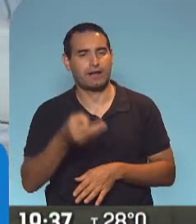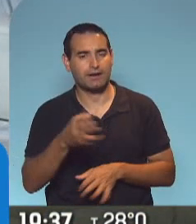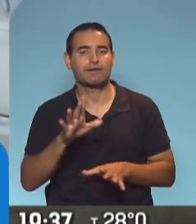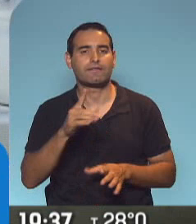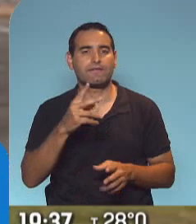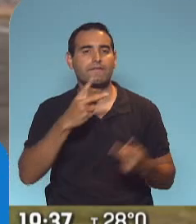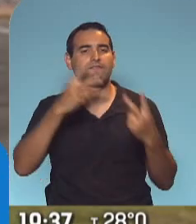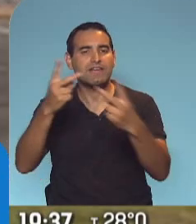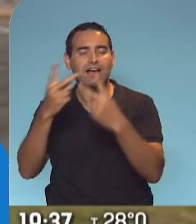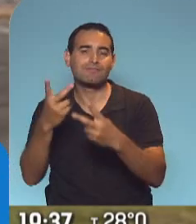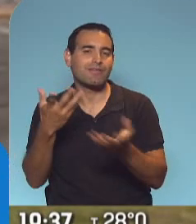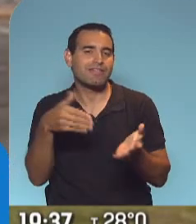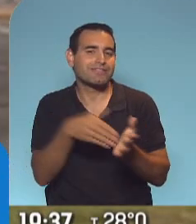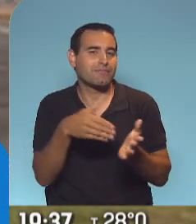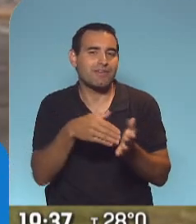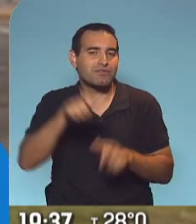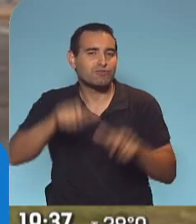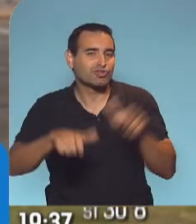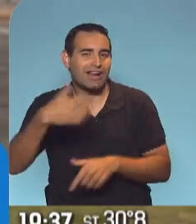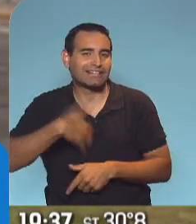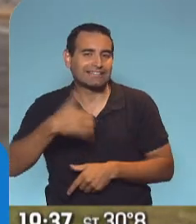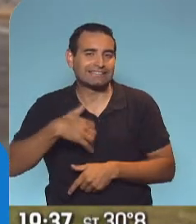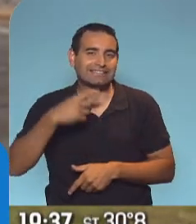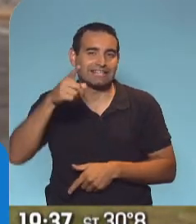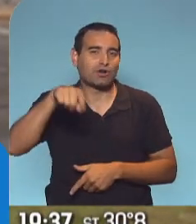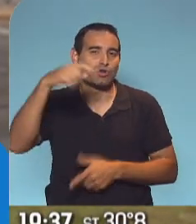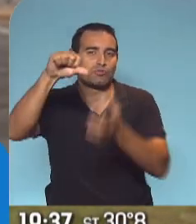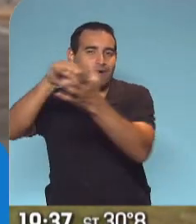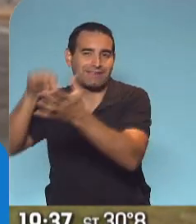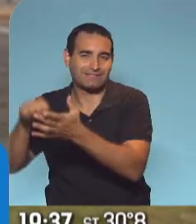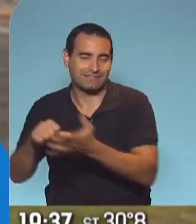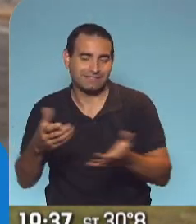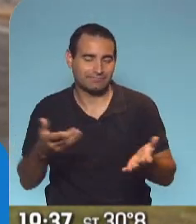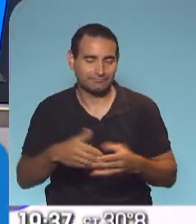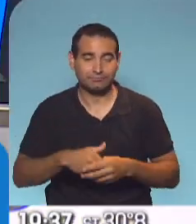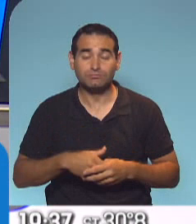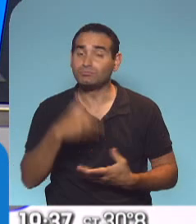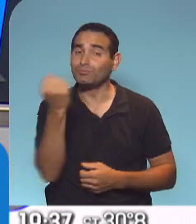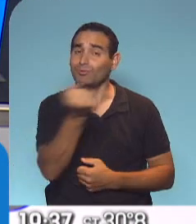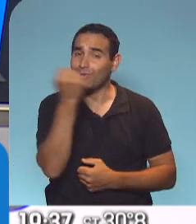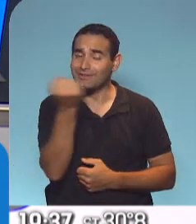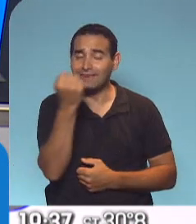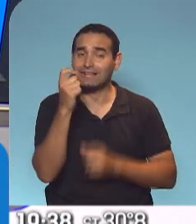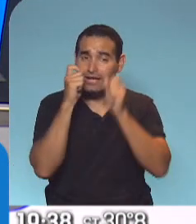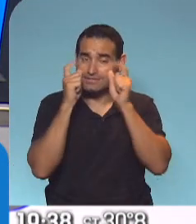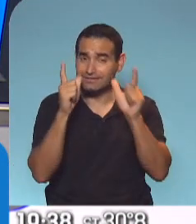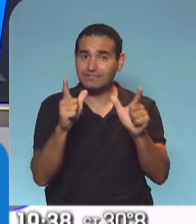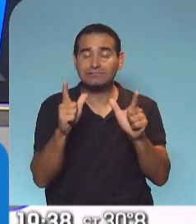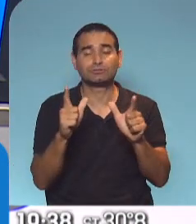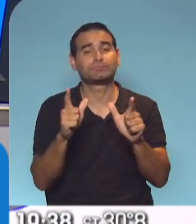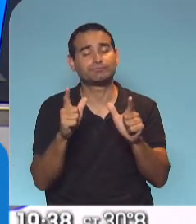función de la cantidad de argentinos que hayan quedado en el exterior. Lo importante que tengan en cuenta es que